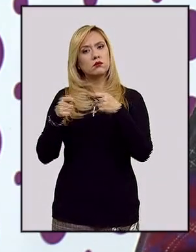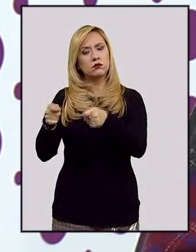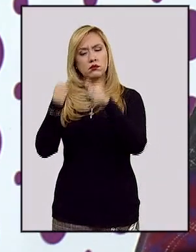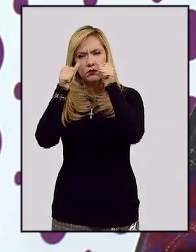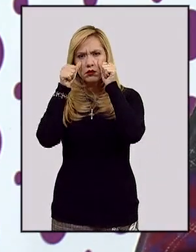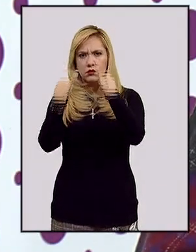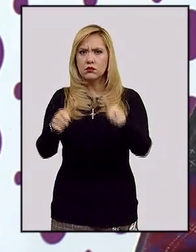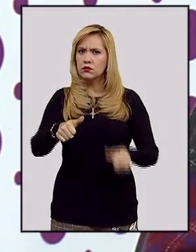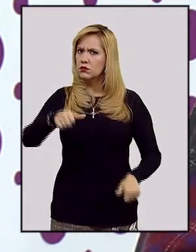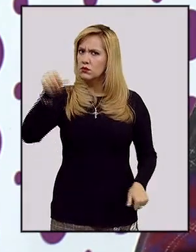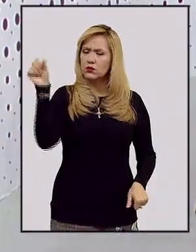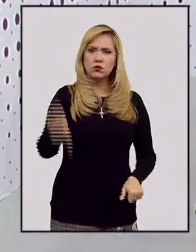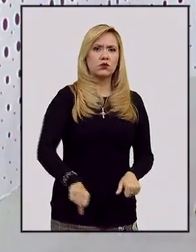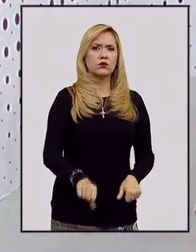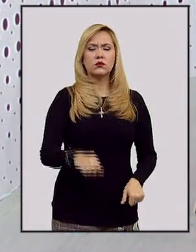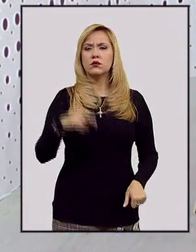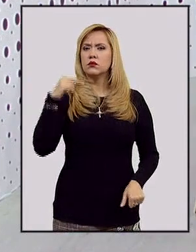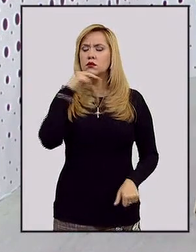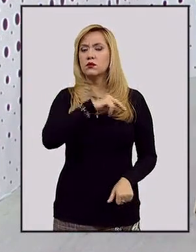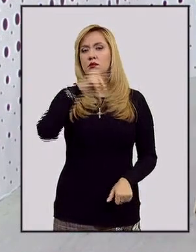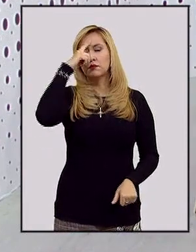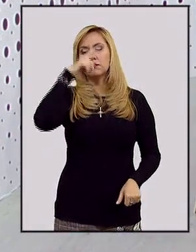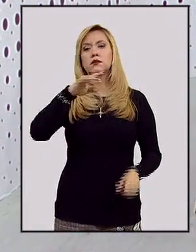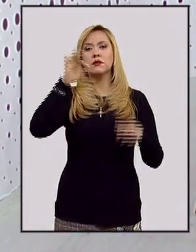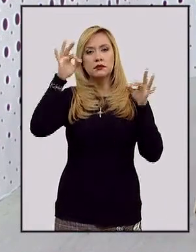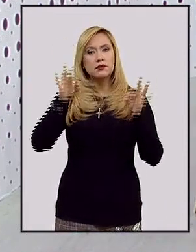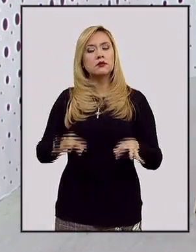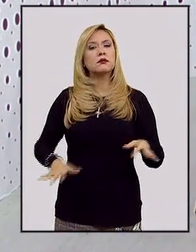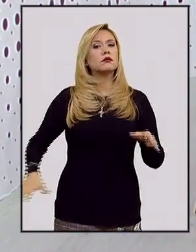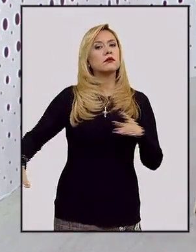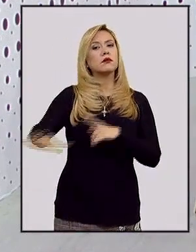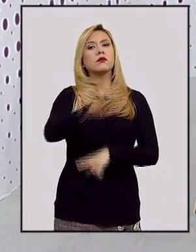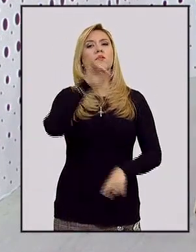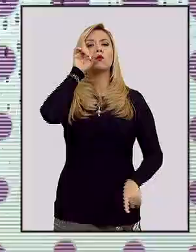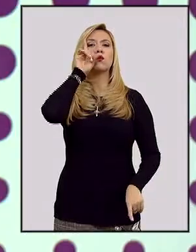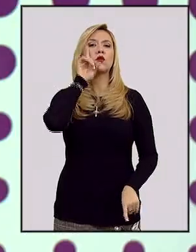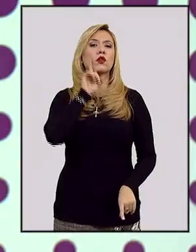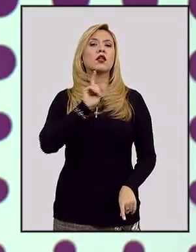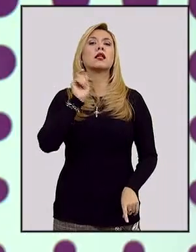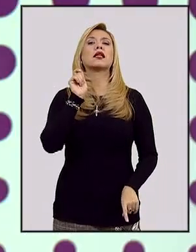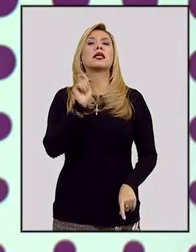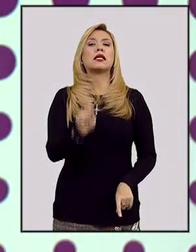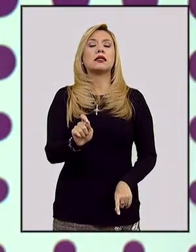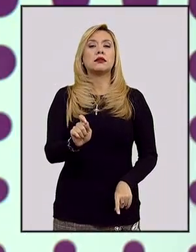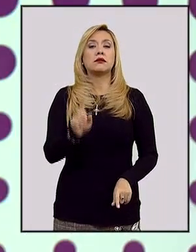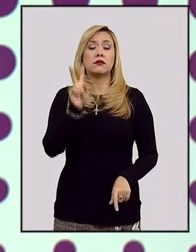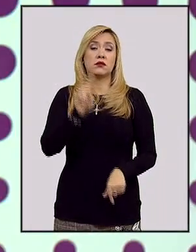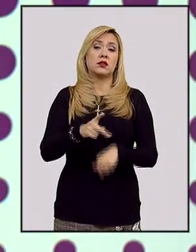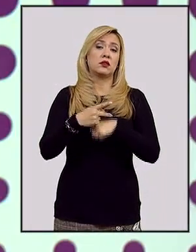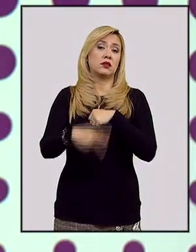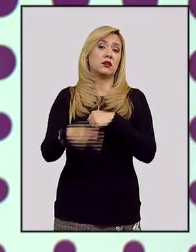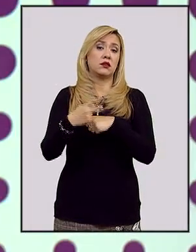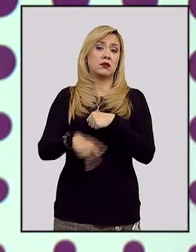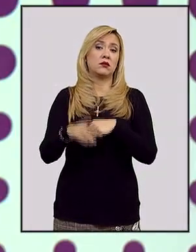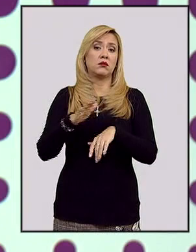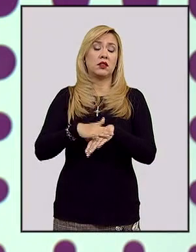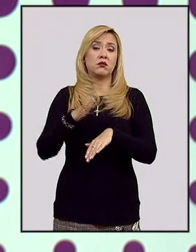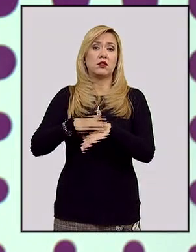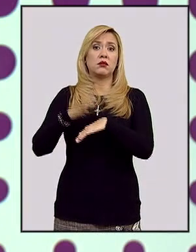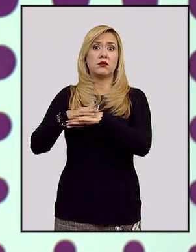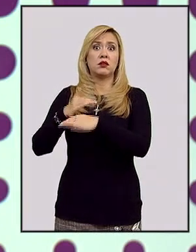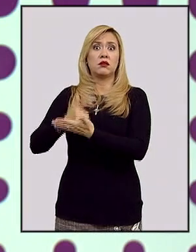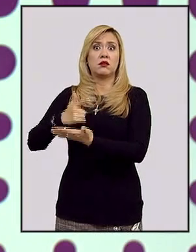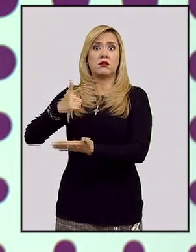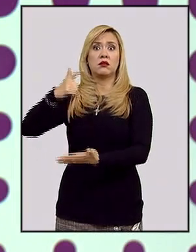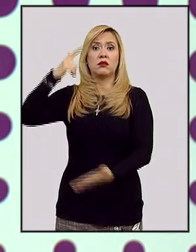atención Como de inmediato. tortura, ¿no? Exactamente, para garantizar la integridad de las mujeres en ese momento que está sufriendo un riesgo bastante grave y que pueden